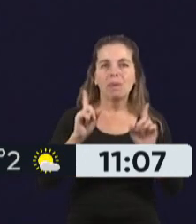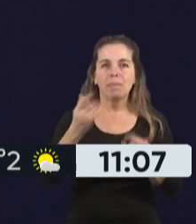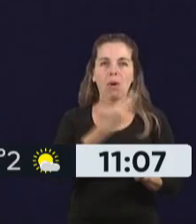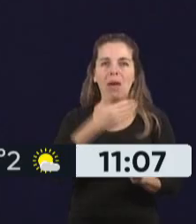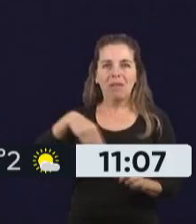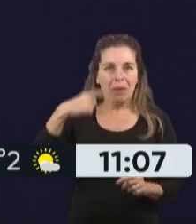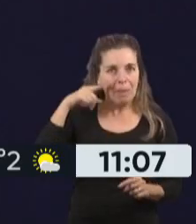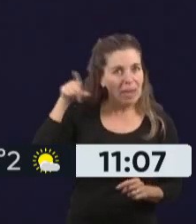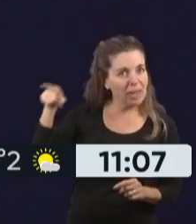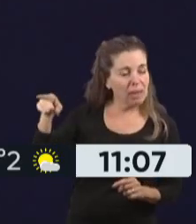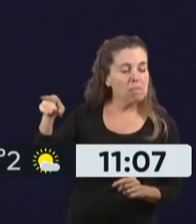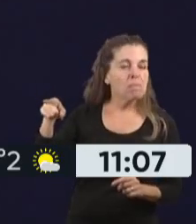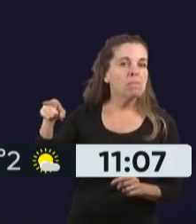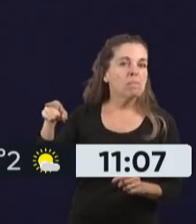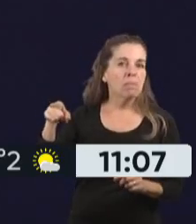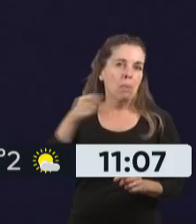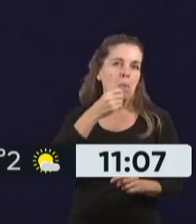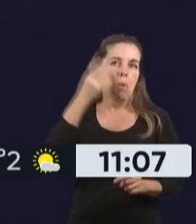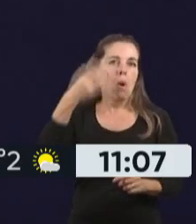como cualquier otro organismo